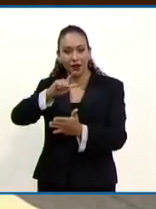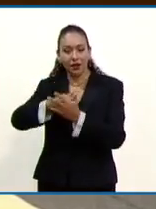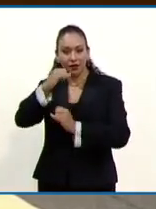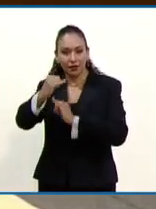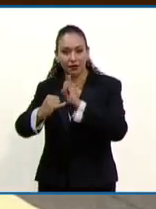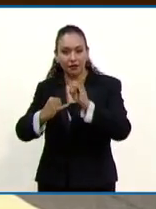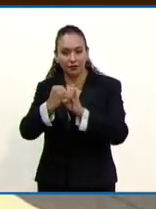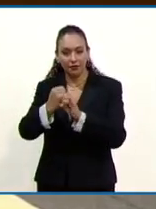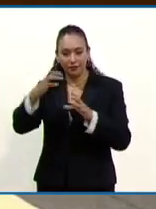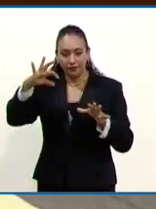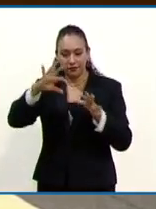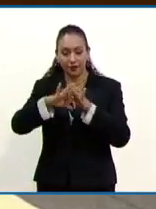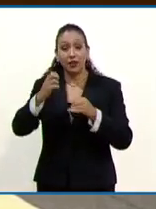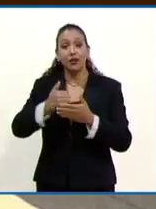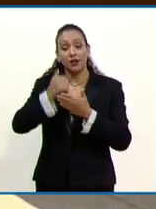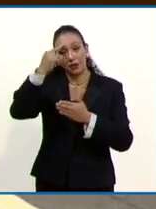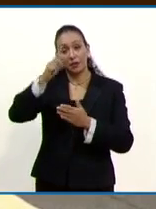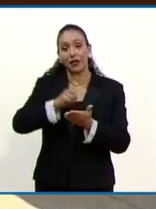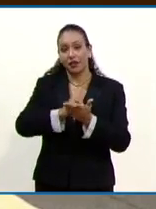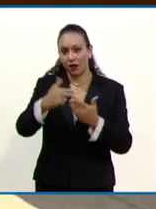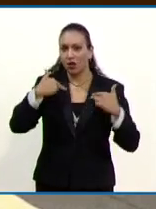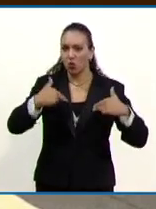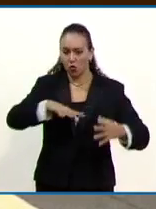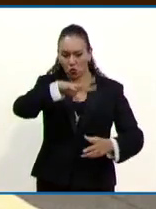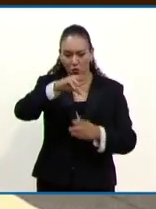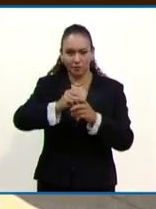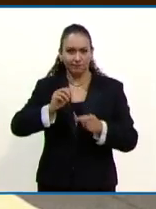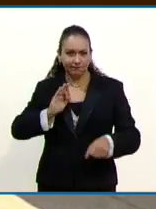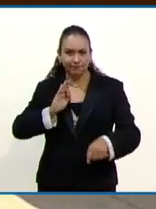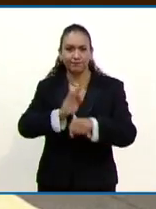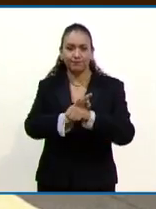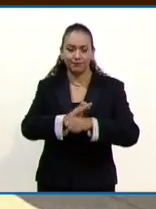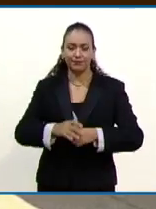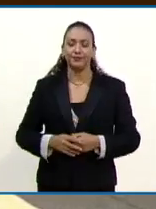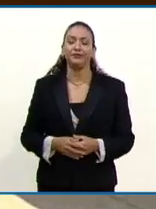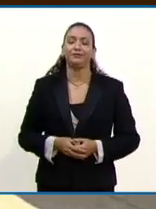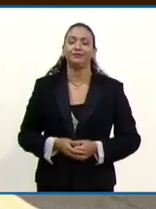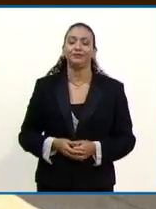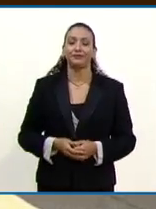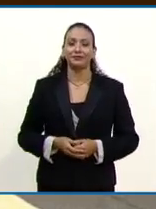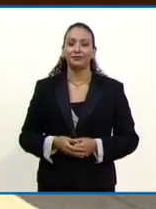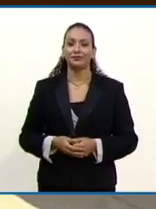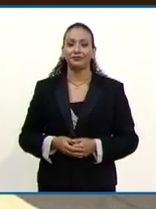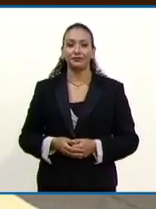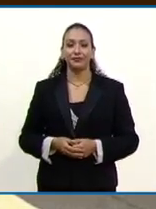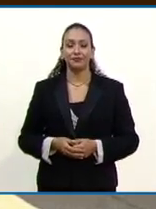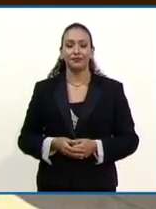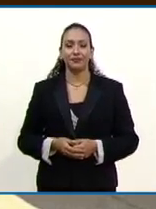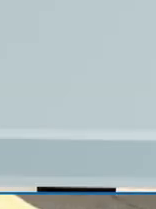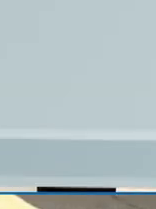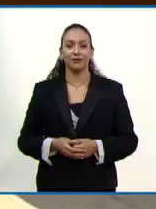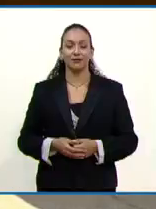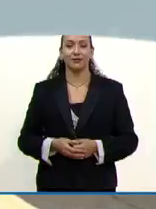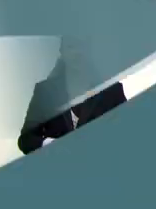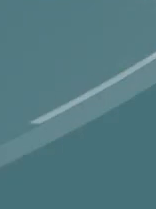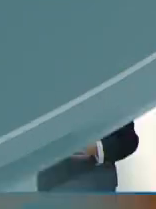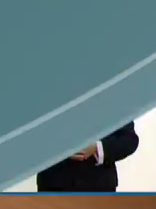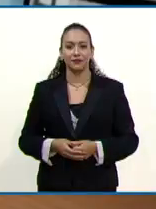los derechos humanos. Para el canal del Poder Judicial de la Federación, Mario López Peña.